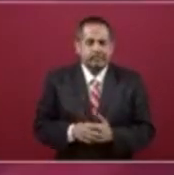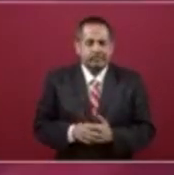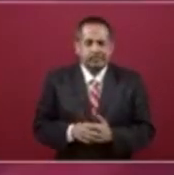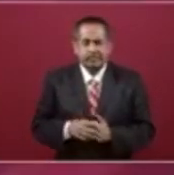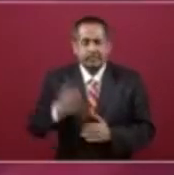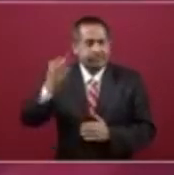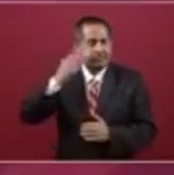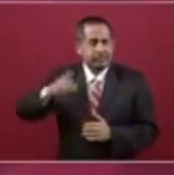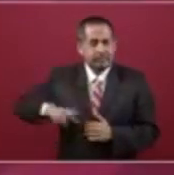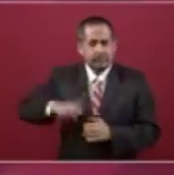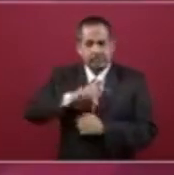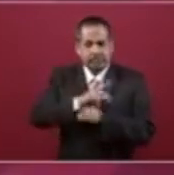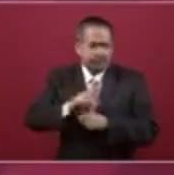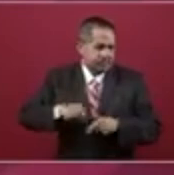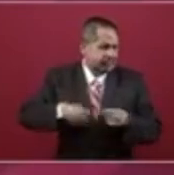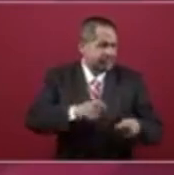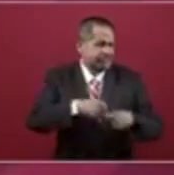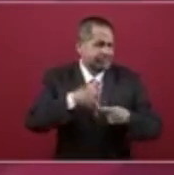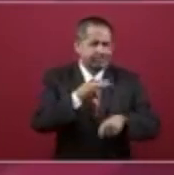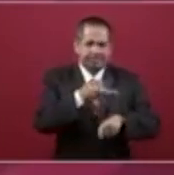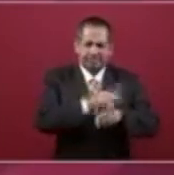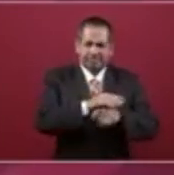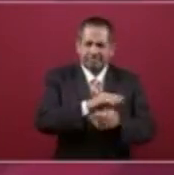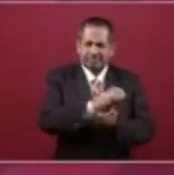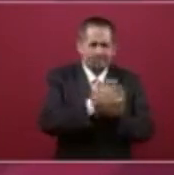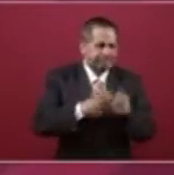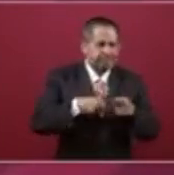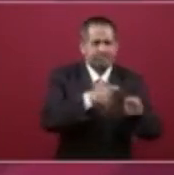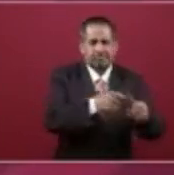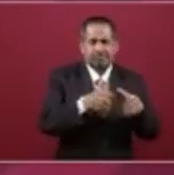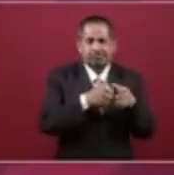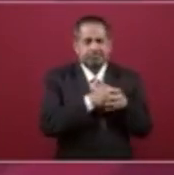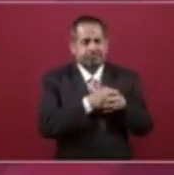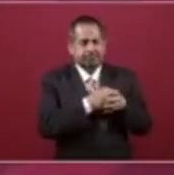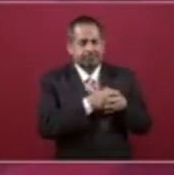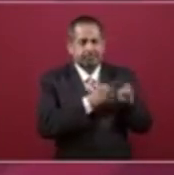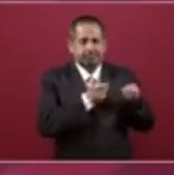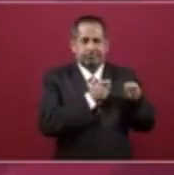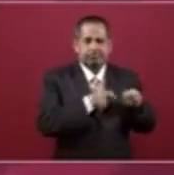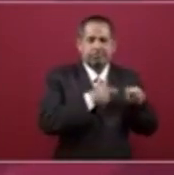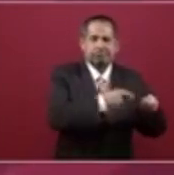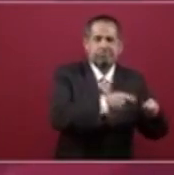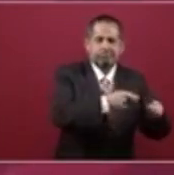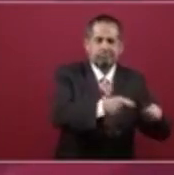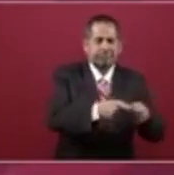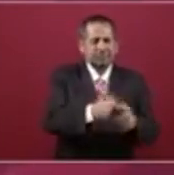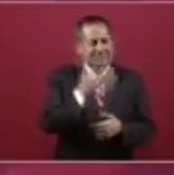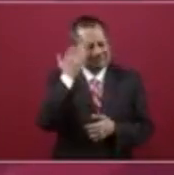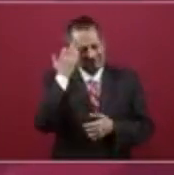entregaron de concesiones los gobiernos neoliberales, no se lo acabarían